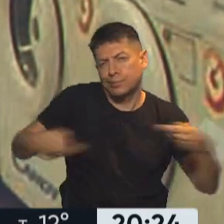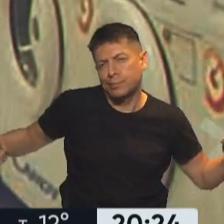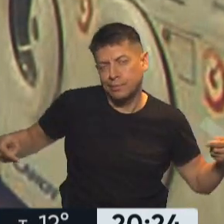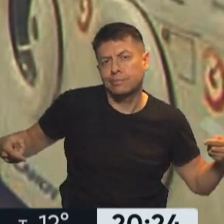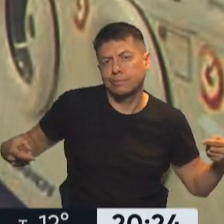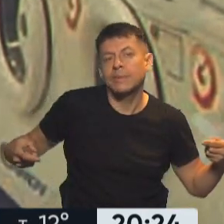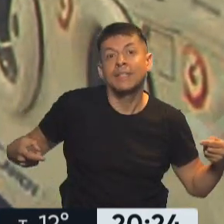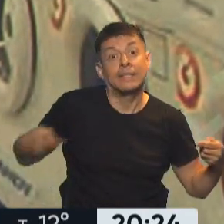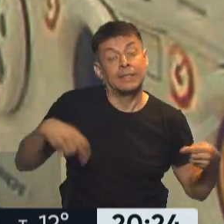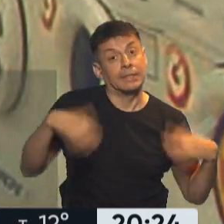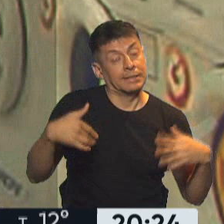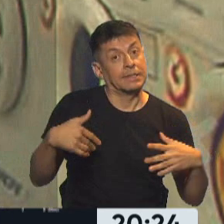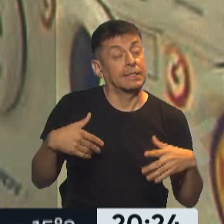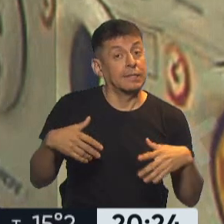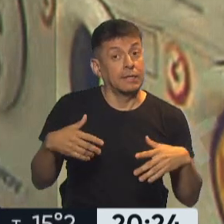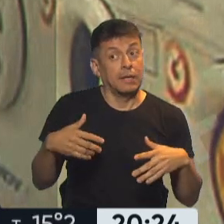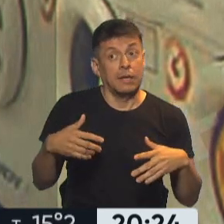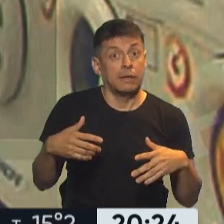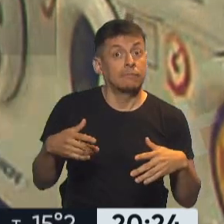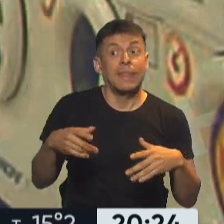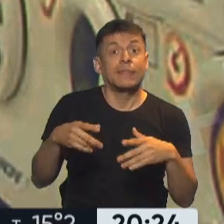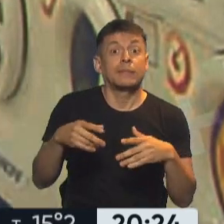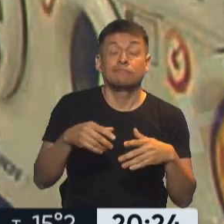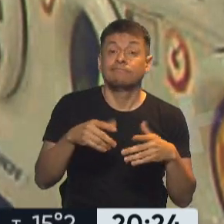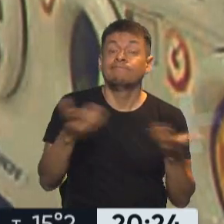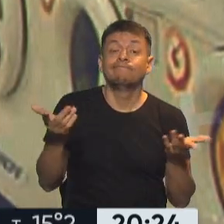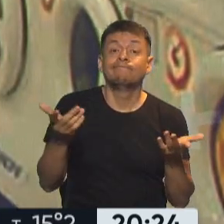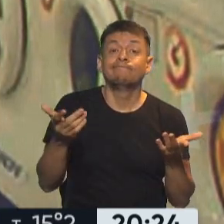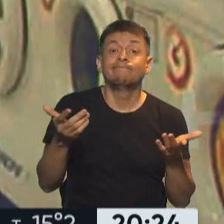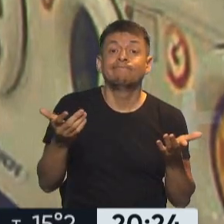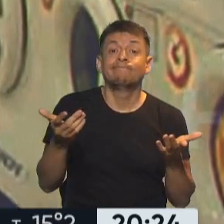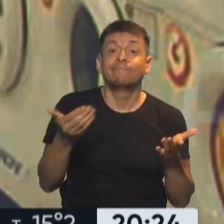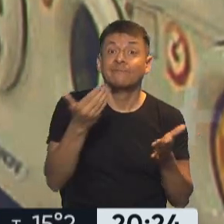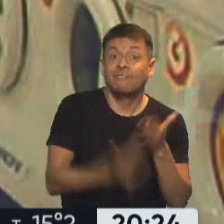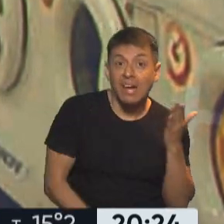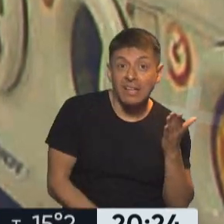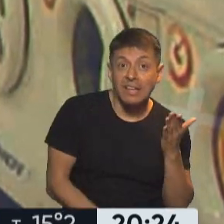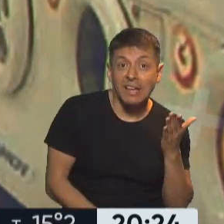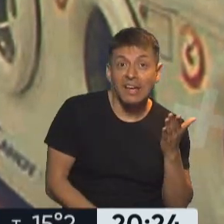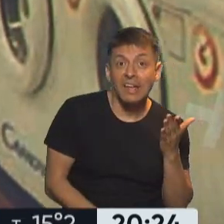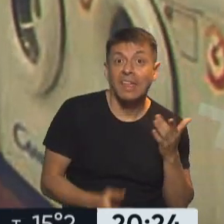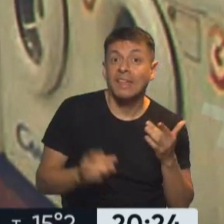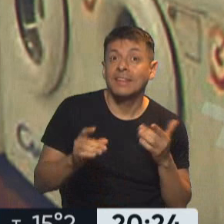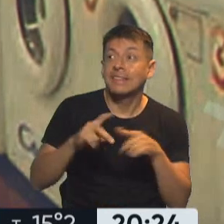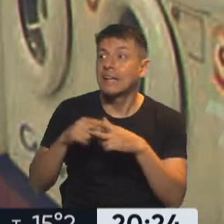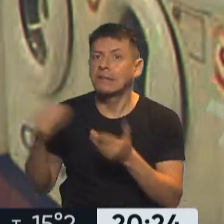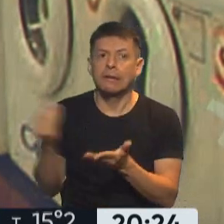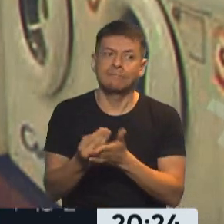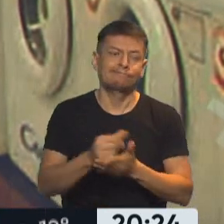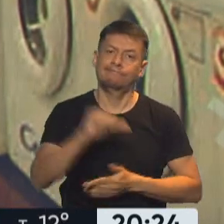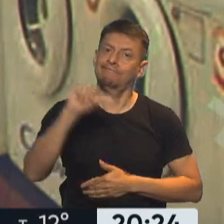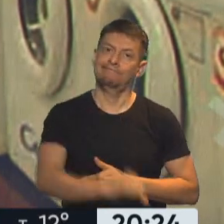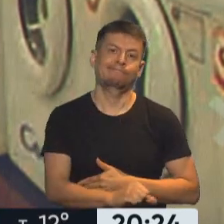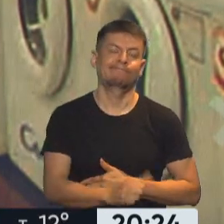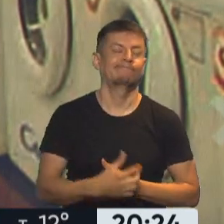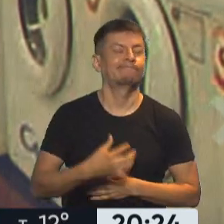un dolor de cabeza cada vez que el técnico te dice, no va más, Lo cierto es que el gobierno relanzó